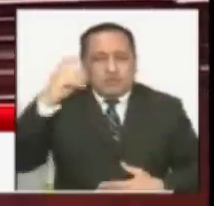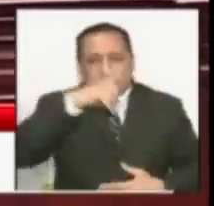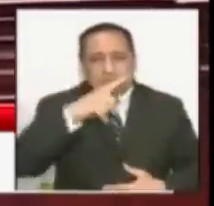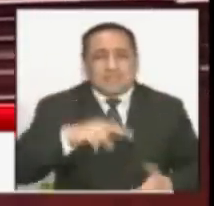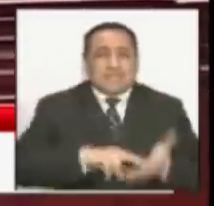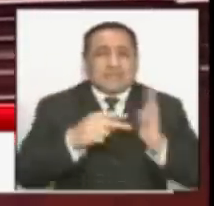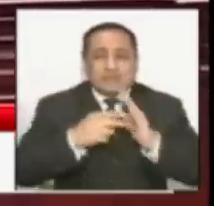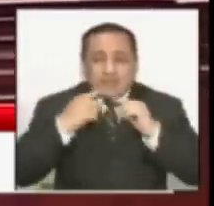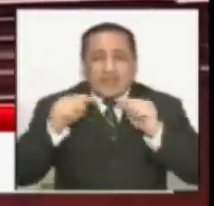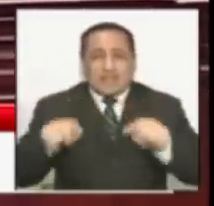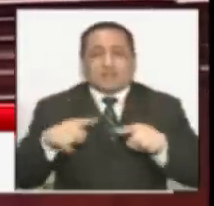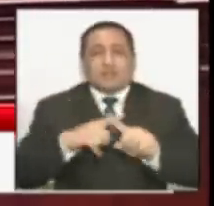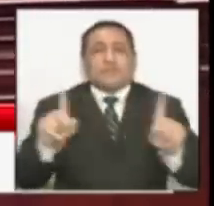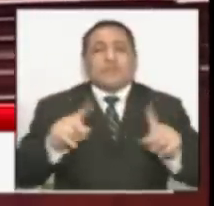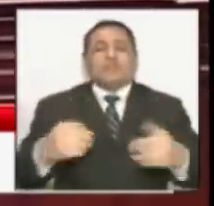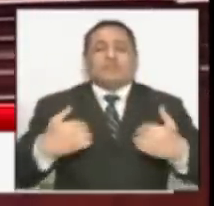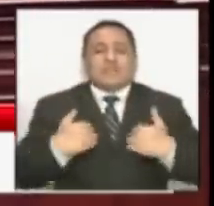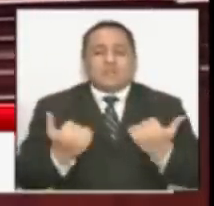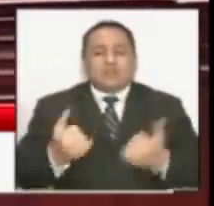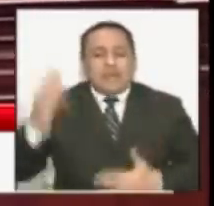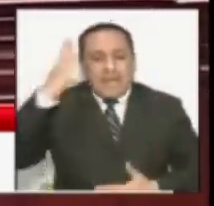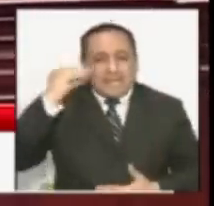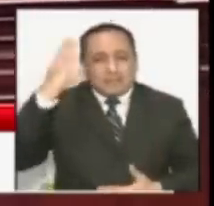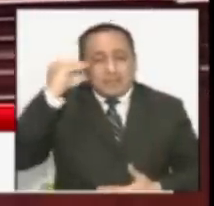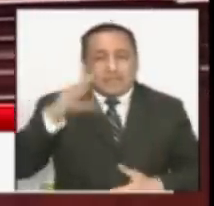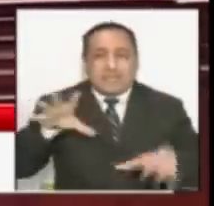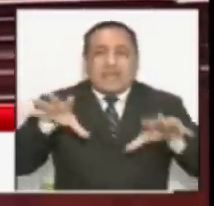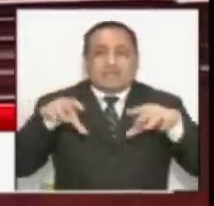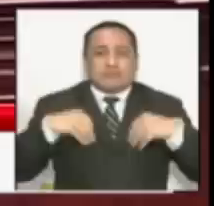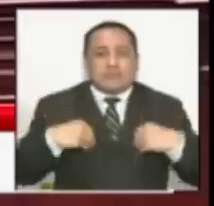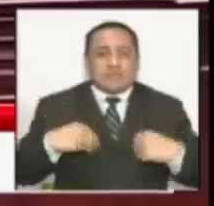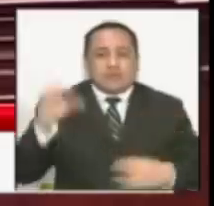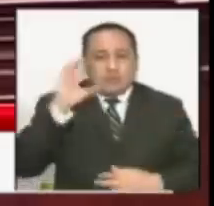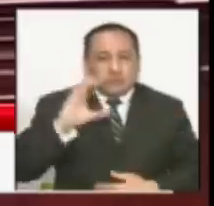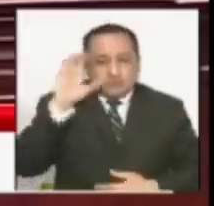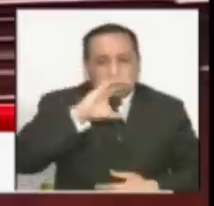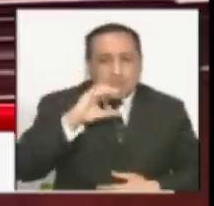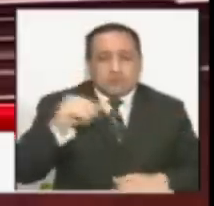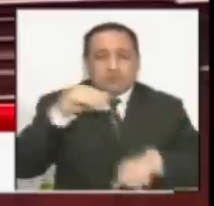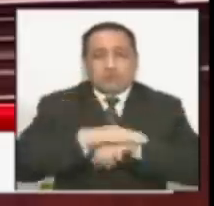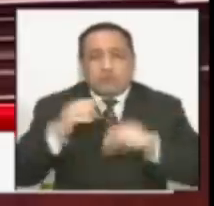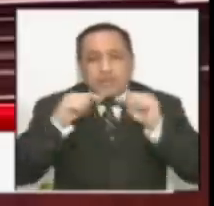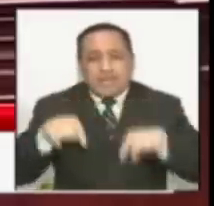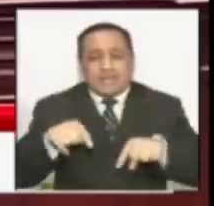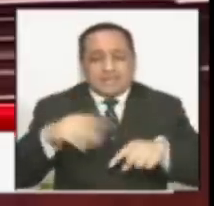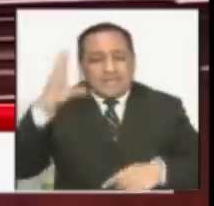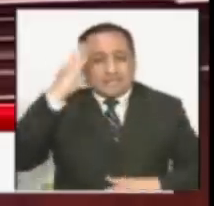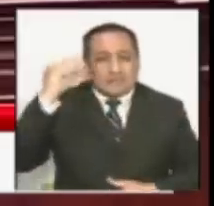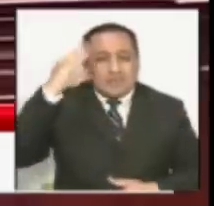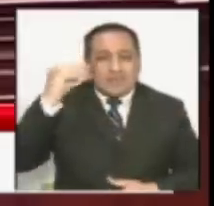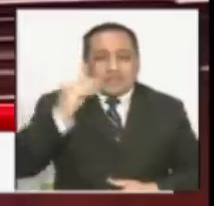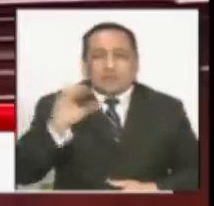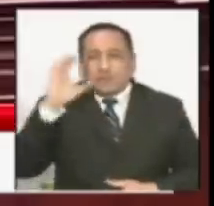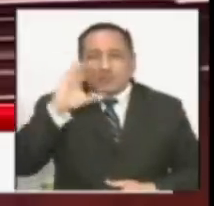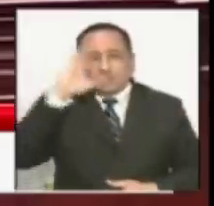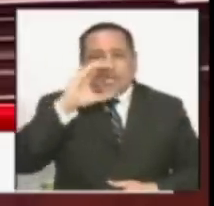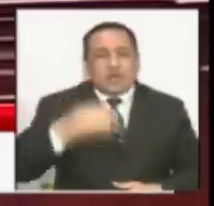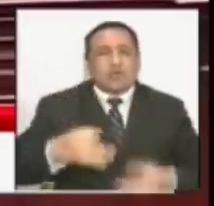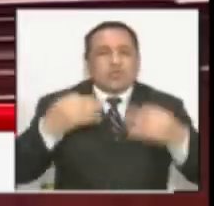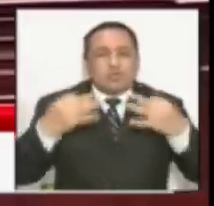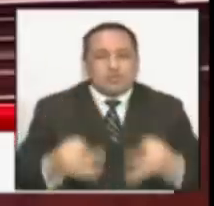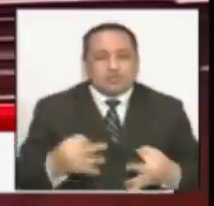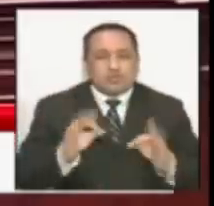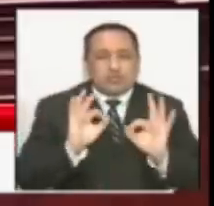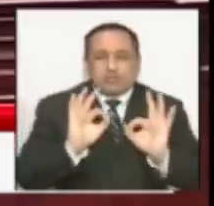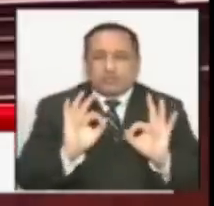que resulta eso, pero tenemos la experiencia adquirida y buscamos, sobre la base de esta experiencia, buscar un justo